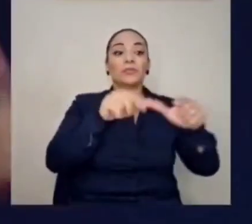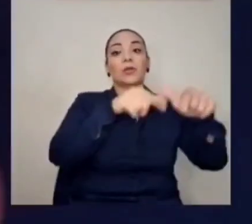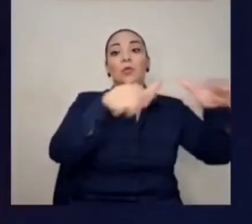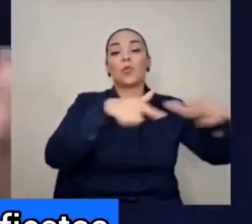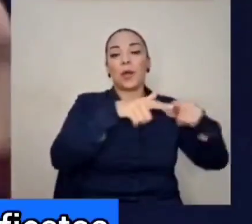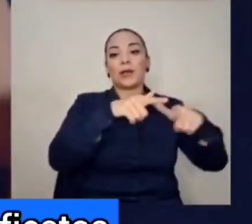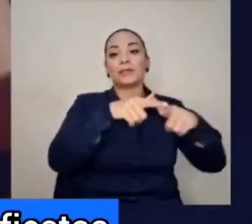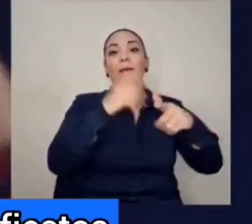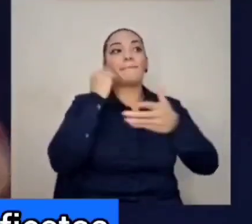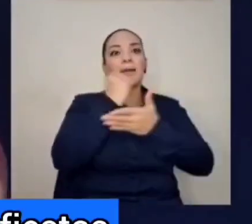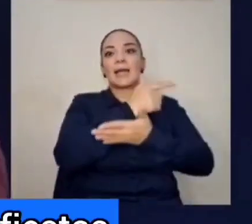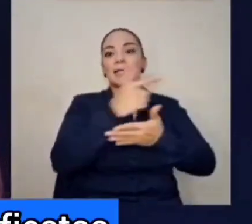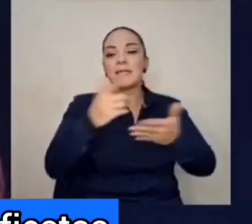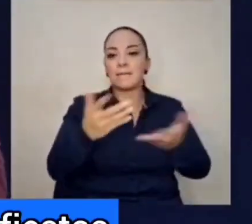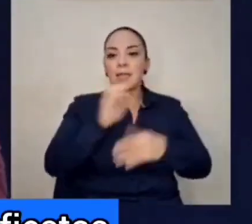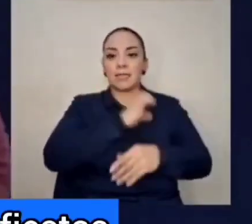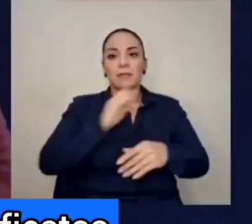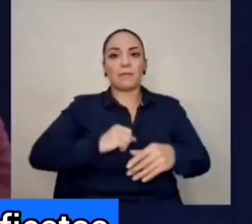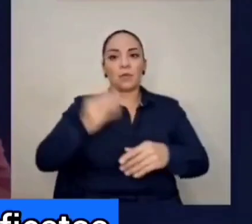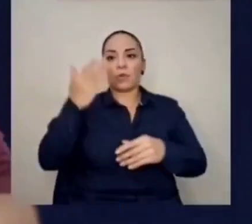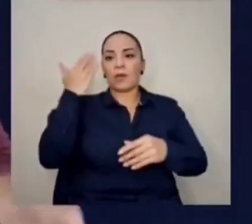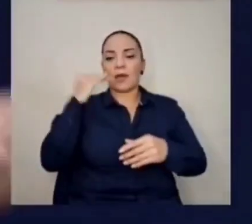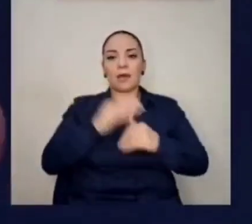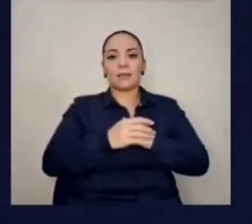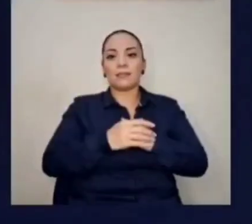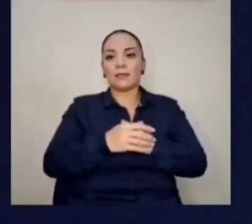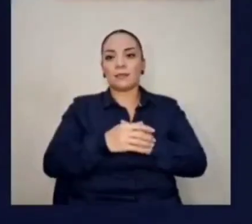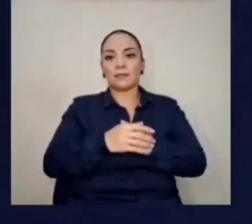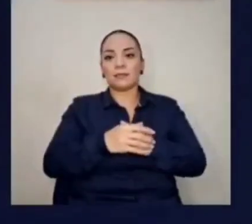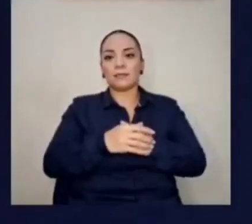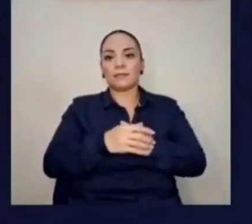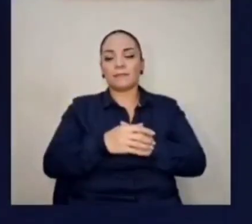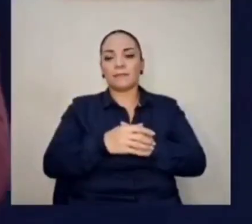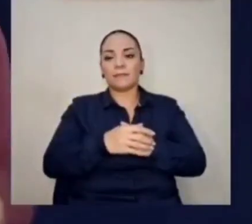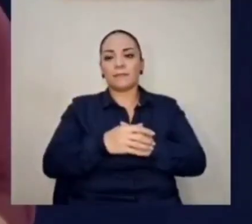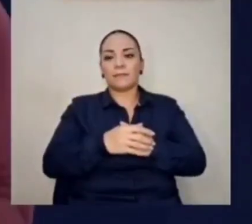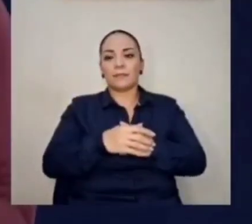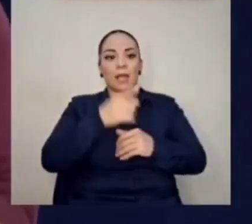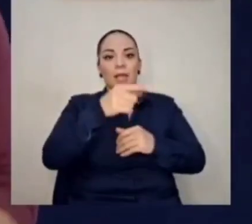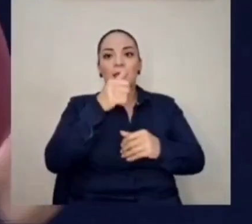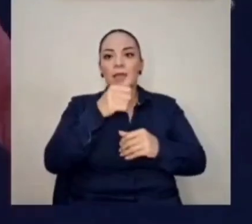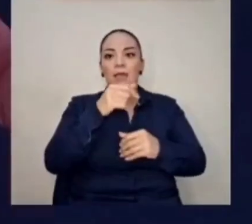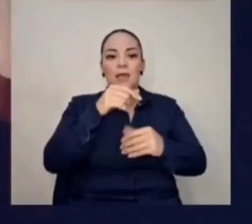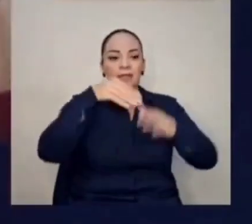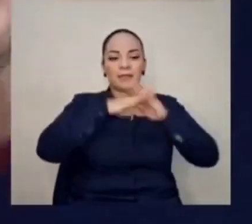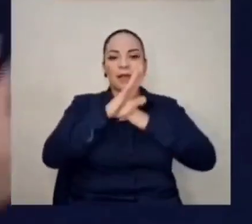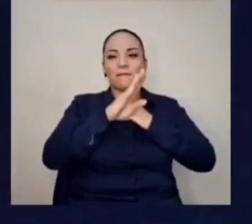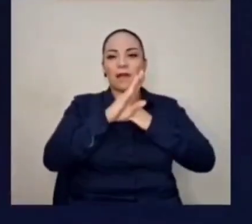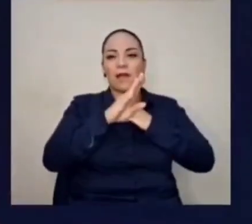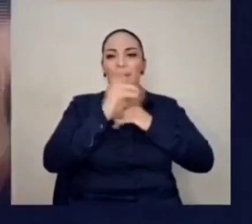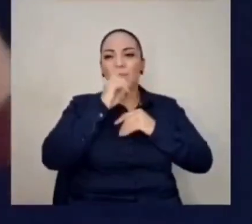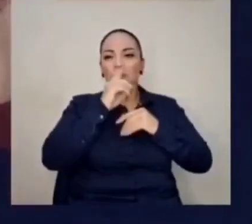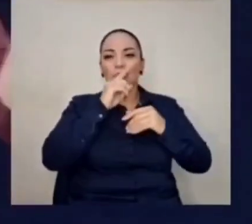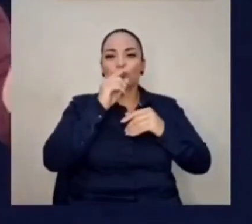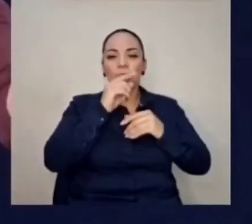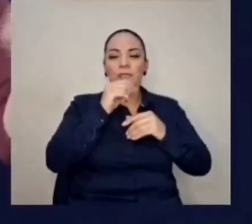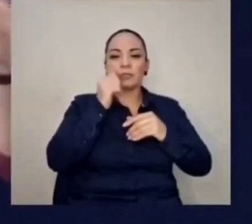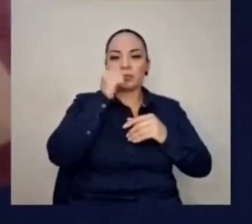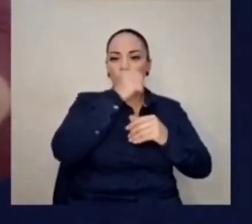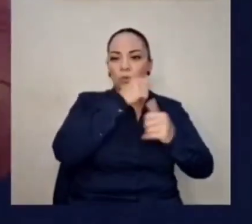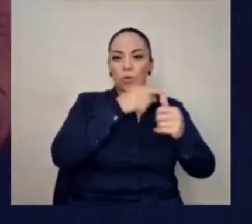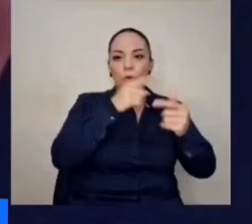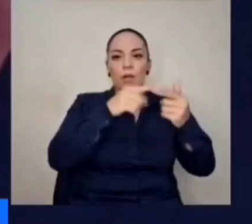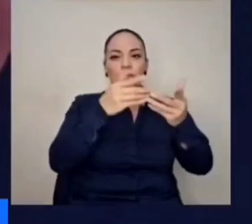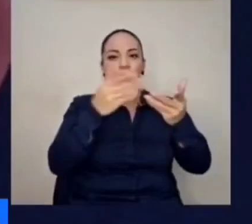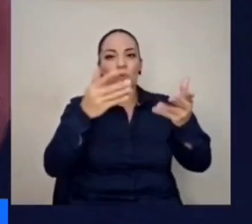en El Salvador, en donde se transmitían por YouTube sus fiestas con prostitutas, con drogas, con luces de discoteca, dentro de los centros